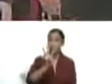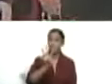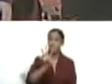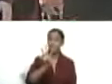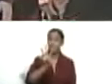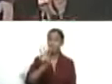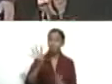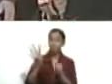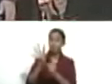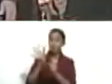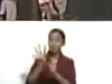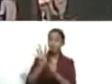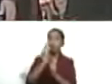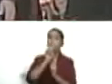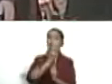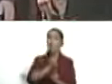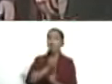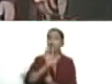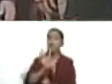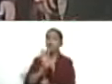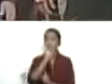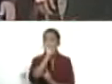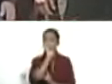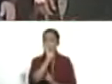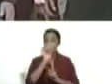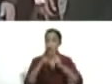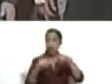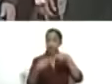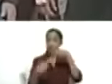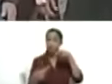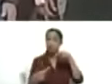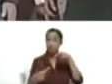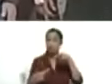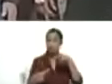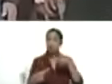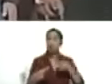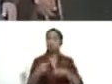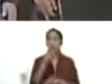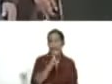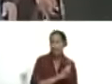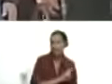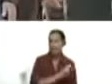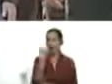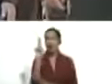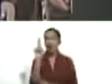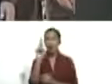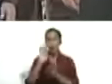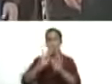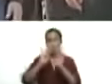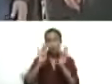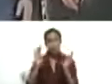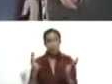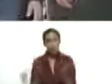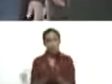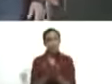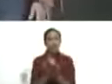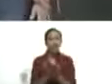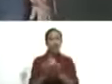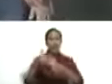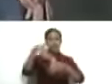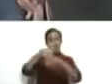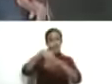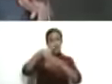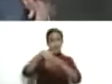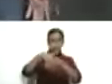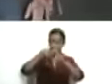Nosotros en 25 años de revolución tenemos el récord mundial de elecciones en el